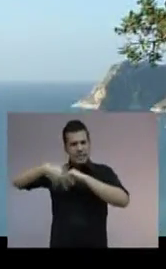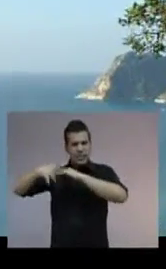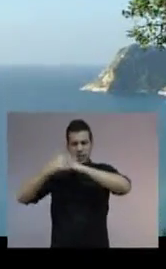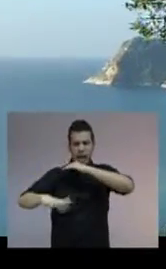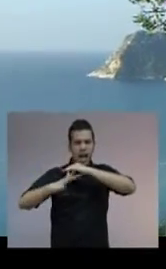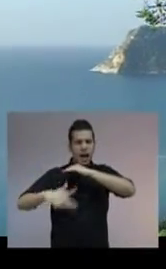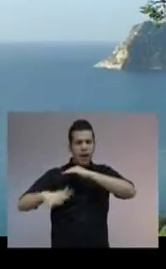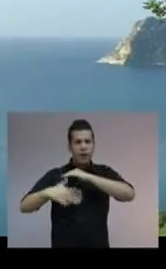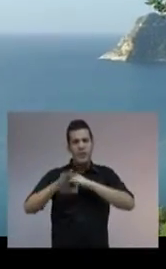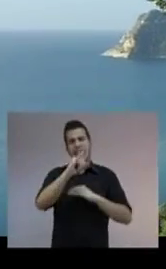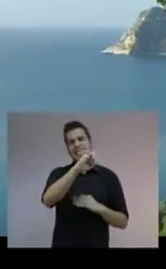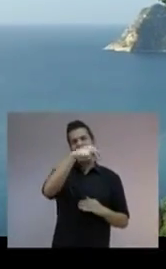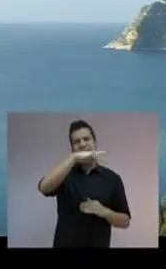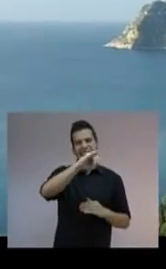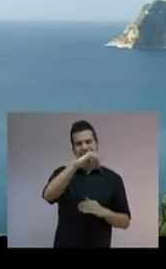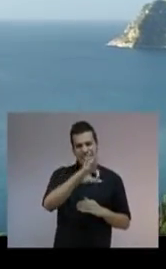de Llantrisca y Porroig.